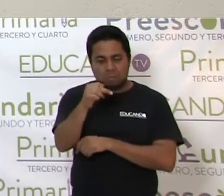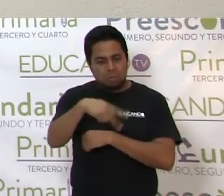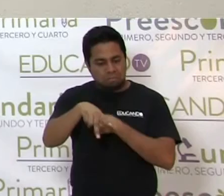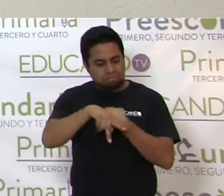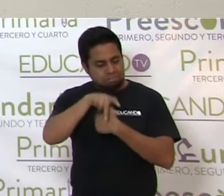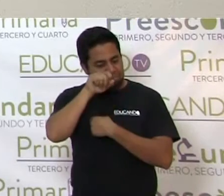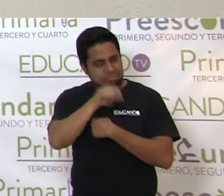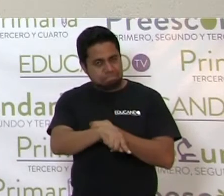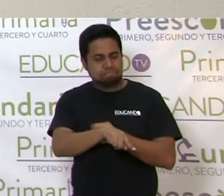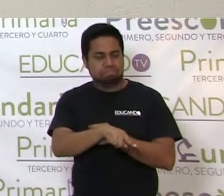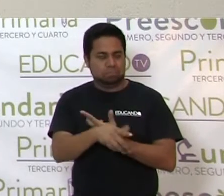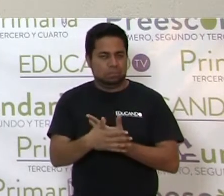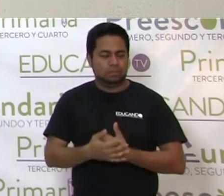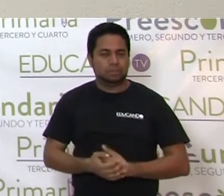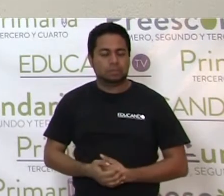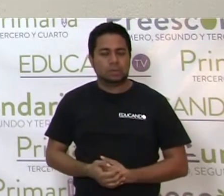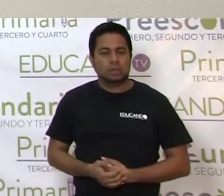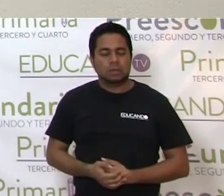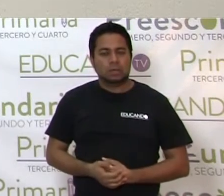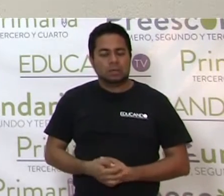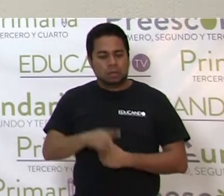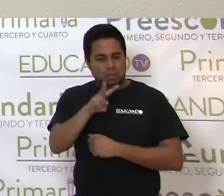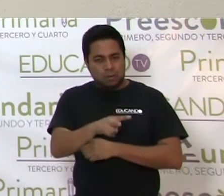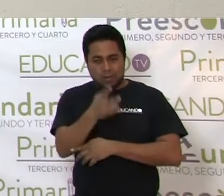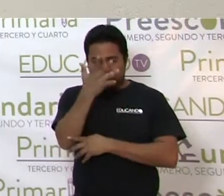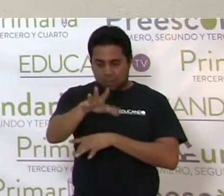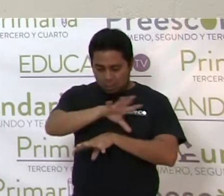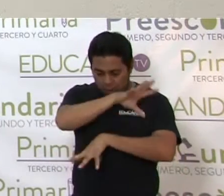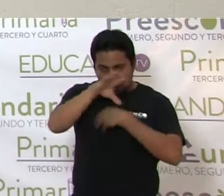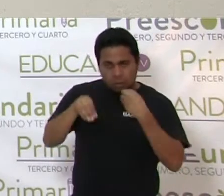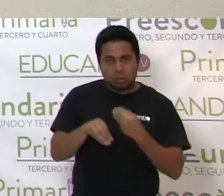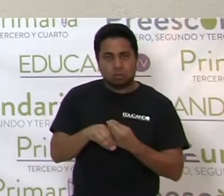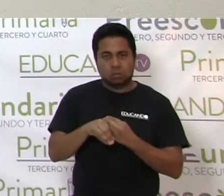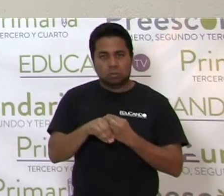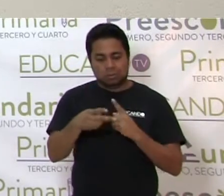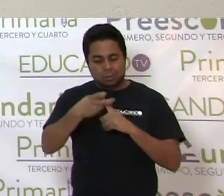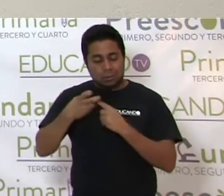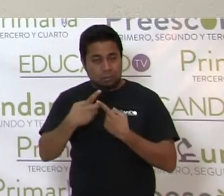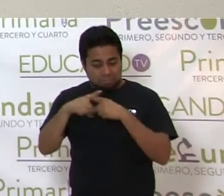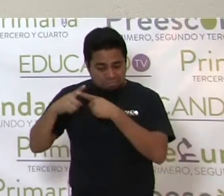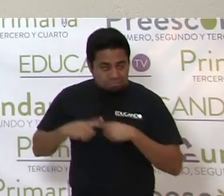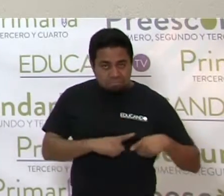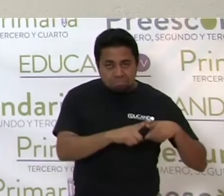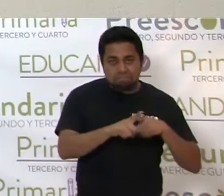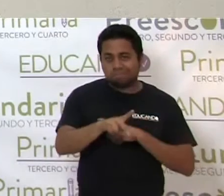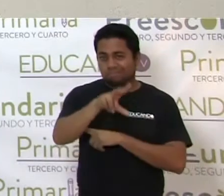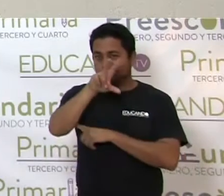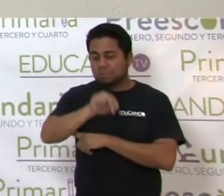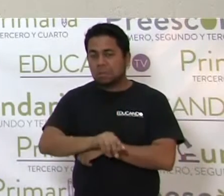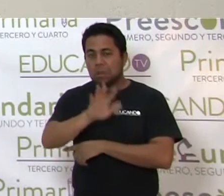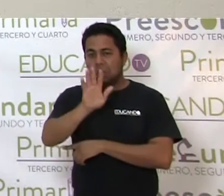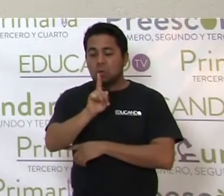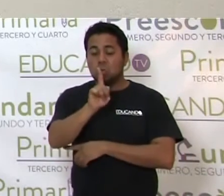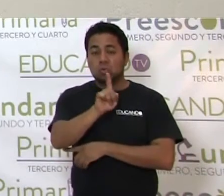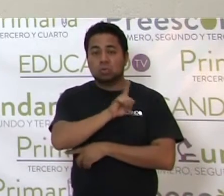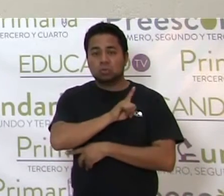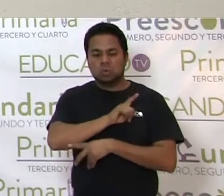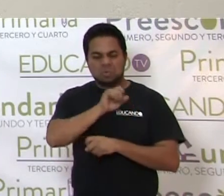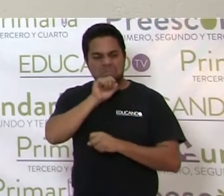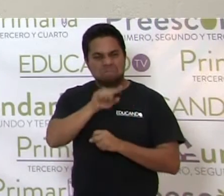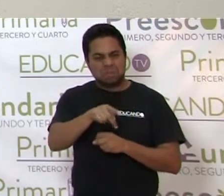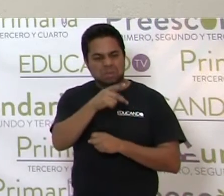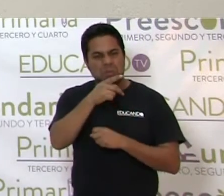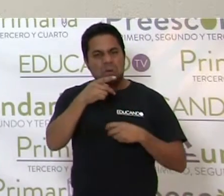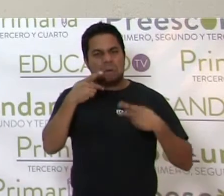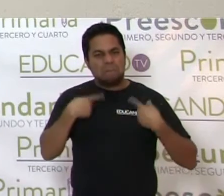país. En realidad no eran 10 secuestros distintos, sino un solo secuestro colectivo de